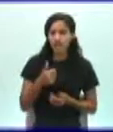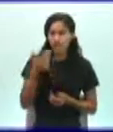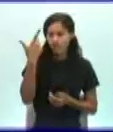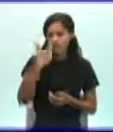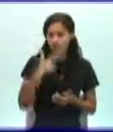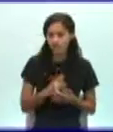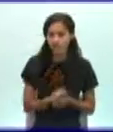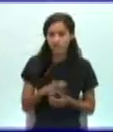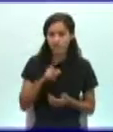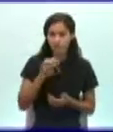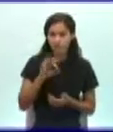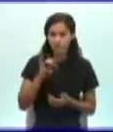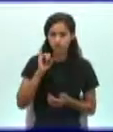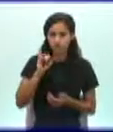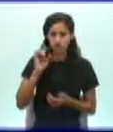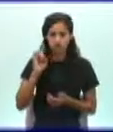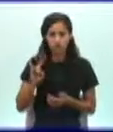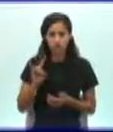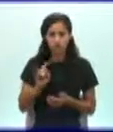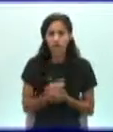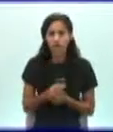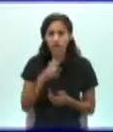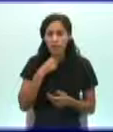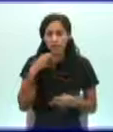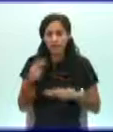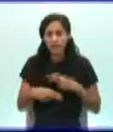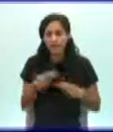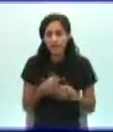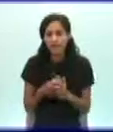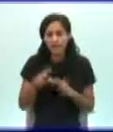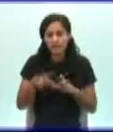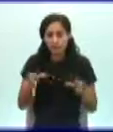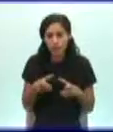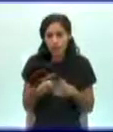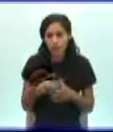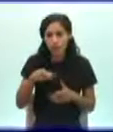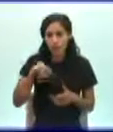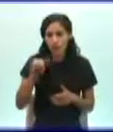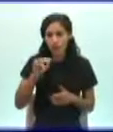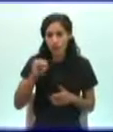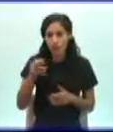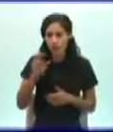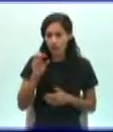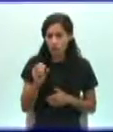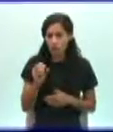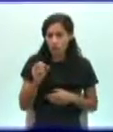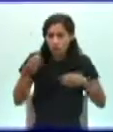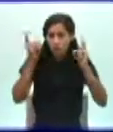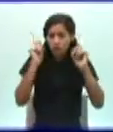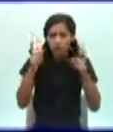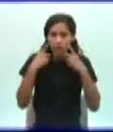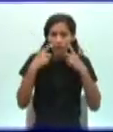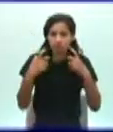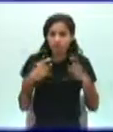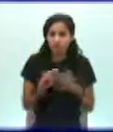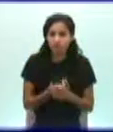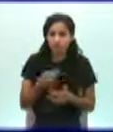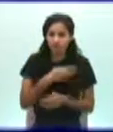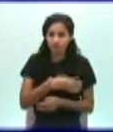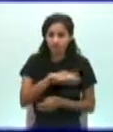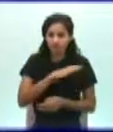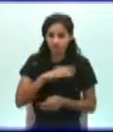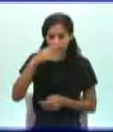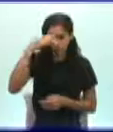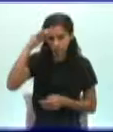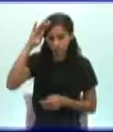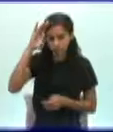de 1869 se celebra la Asamblea de Guáimaro, reunión cumbre de los patriotas cubanos alzados